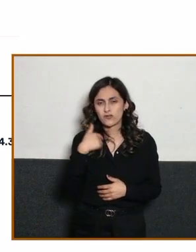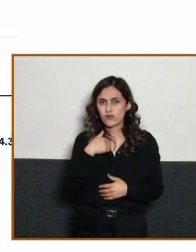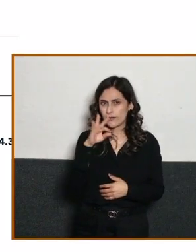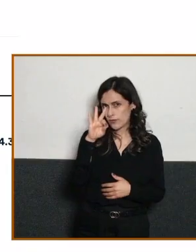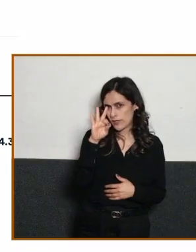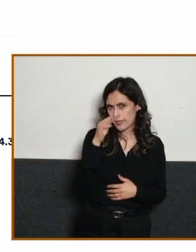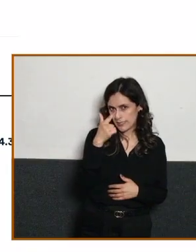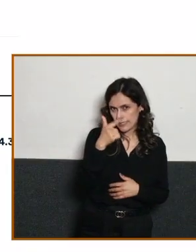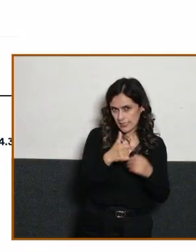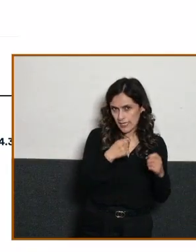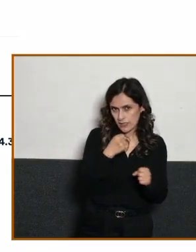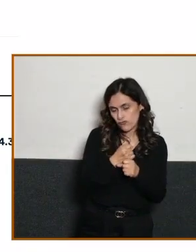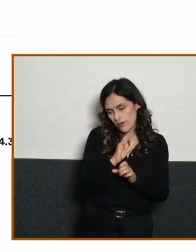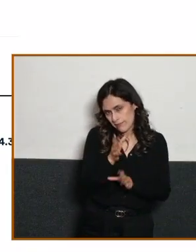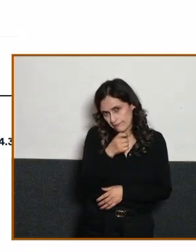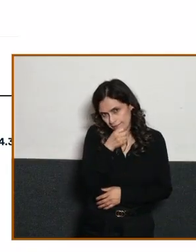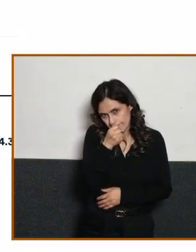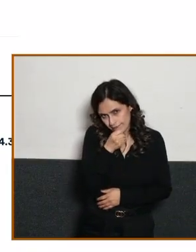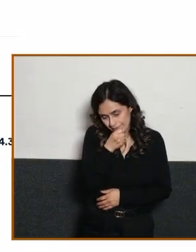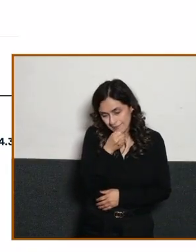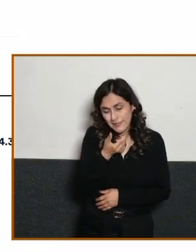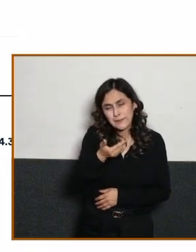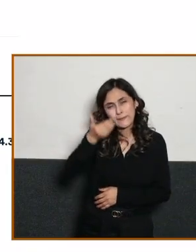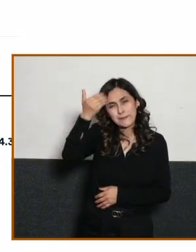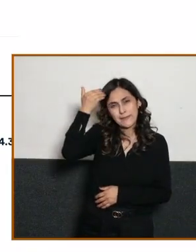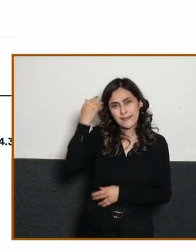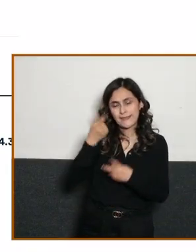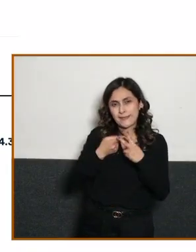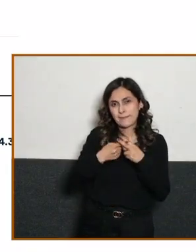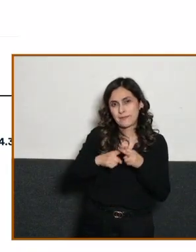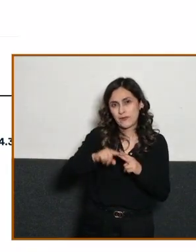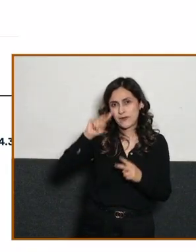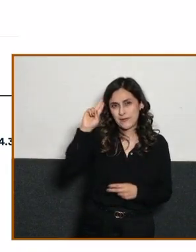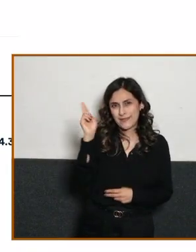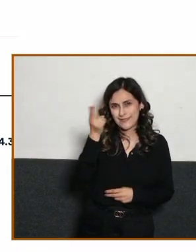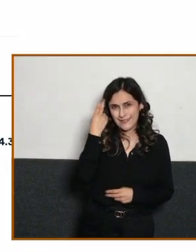47 años, entonces ya estoy viejito. Cuando empecé en la universidad empezó Internet.